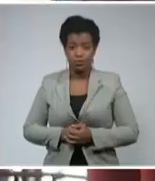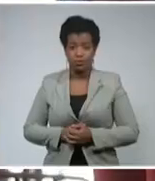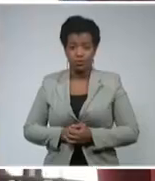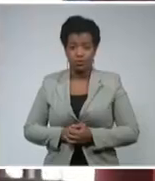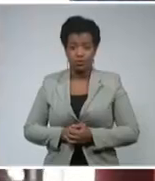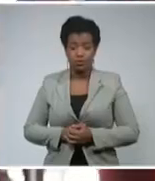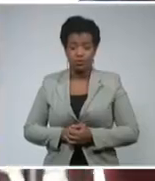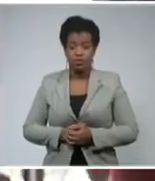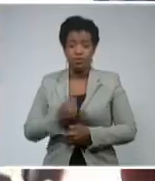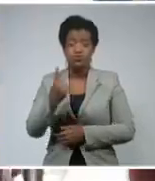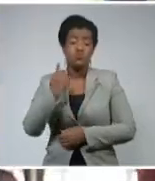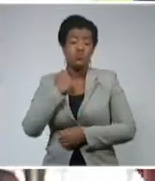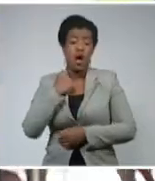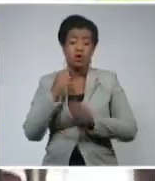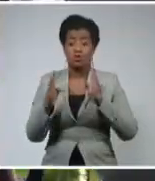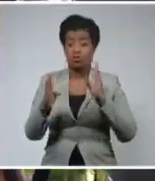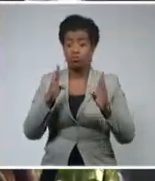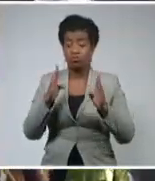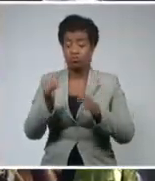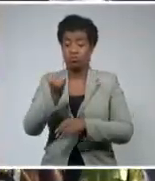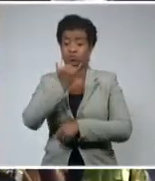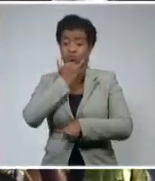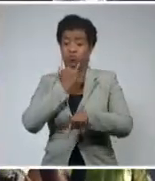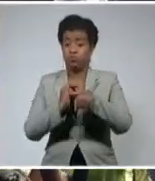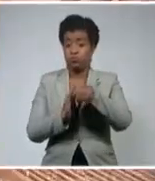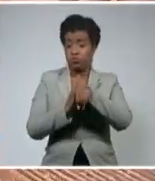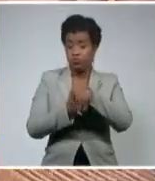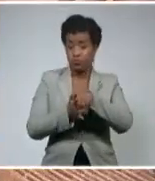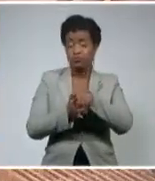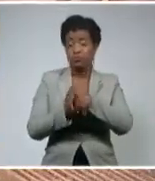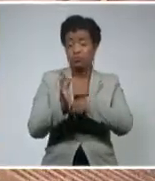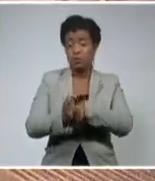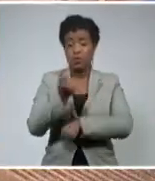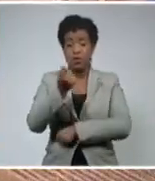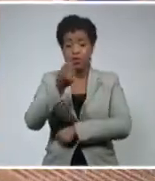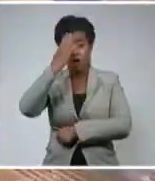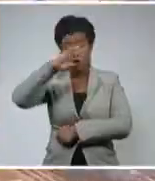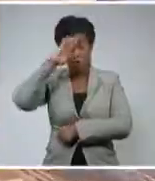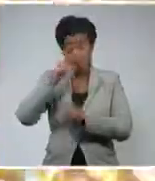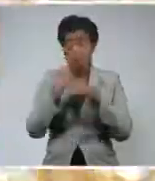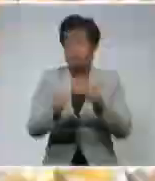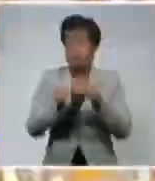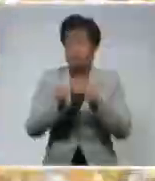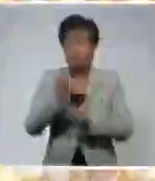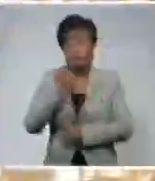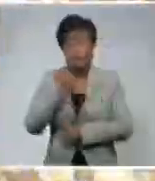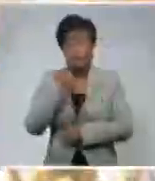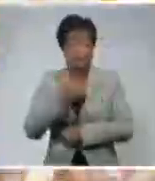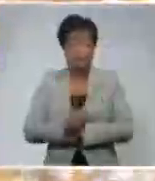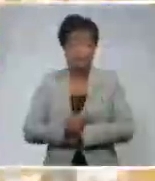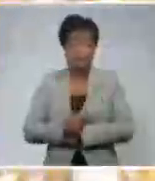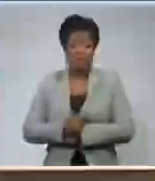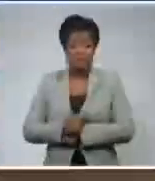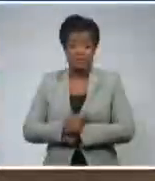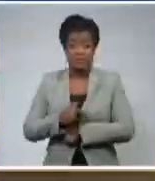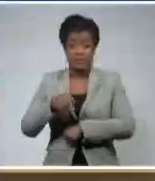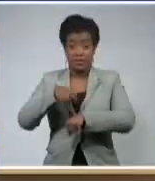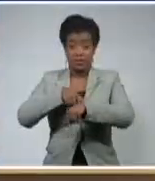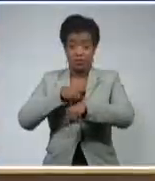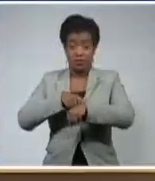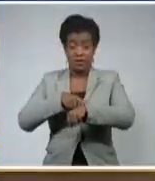casi un año de impacto de la COVID-19, sus efectos en la economía cubana son fuertes y visibles. En estos momentos realmente es